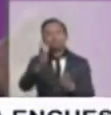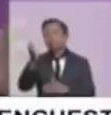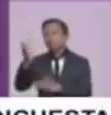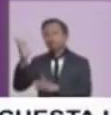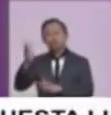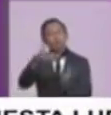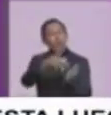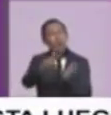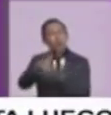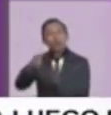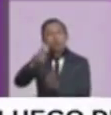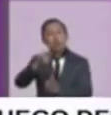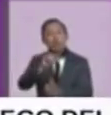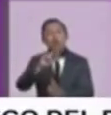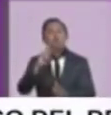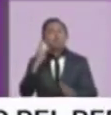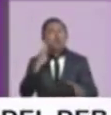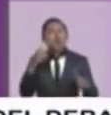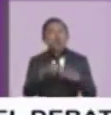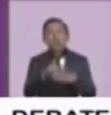un armisticio entre nosotros,